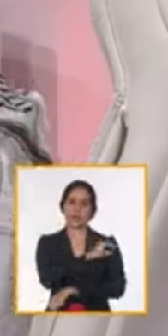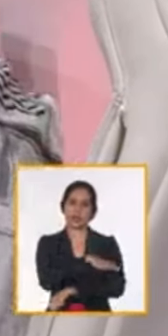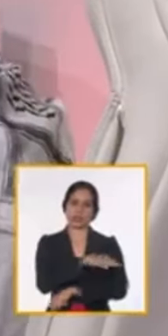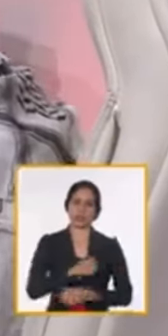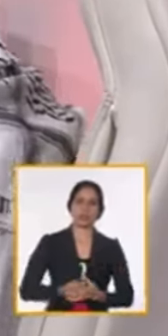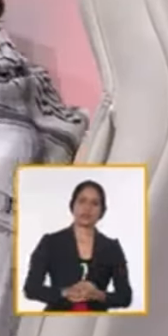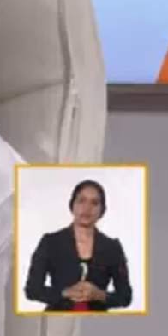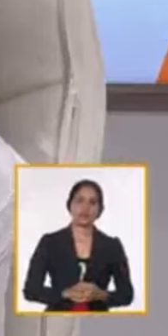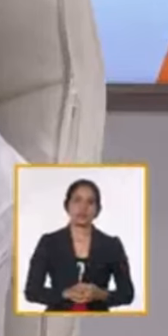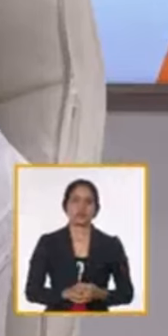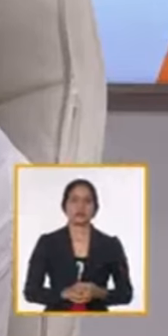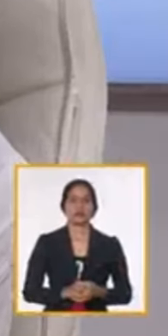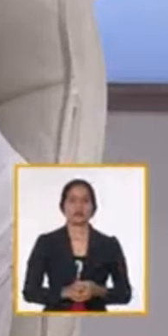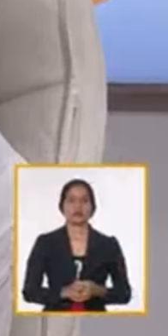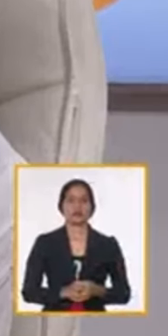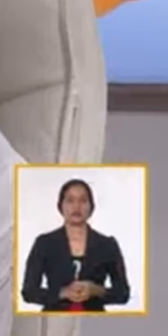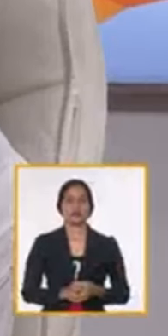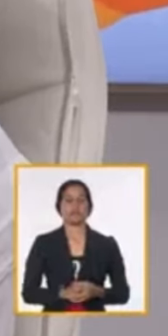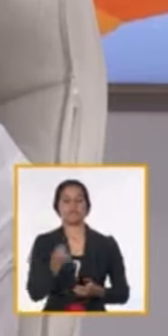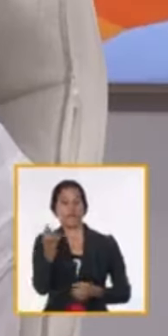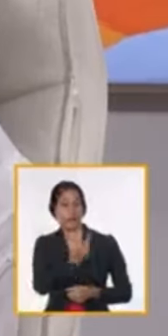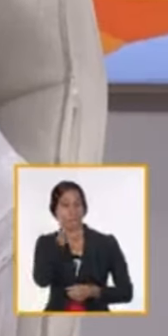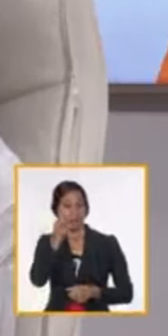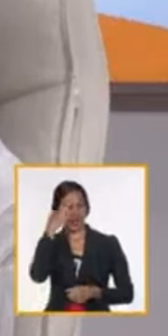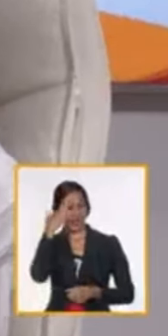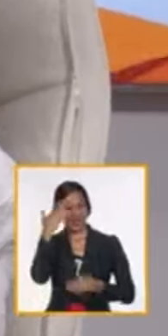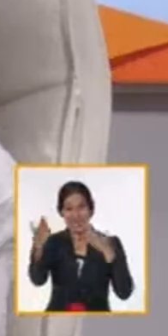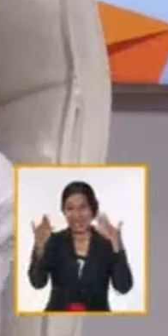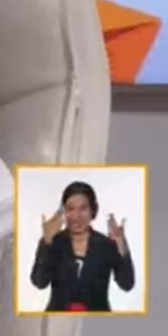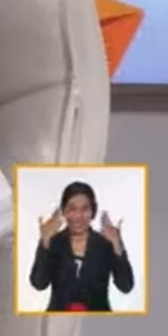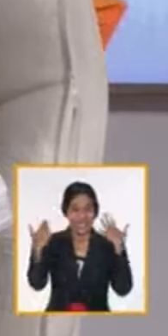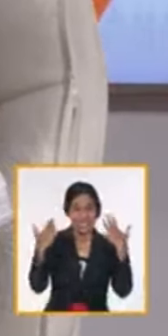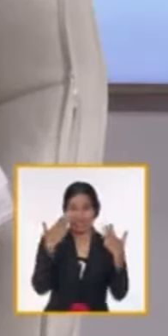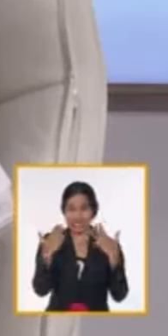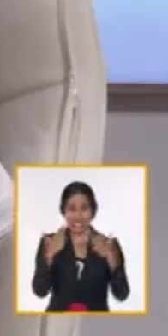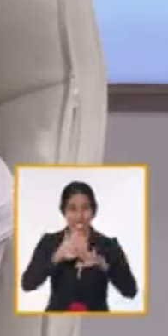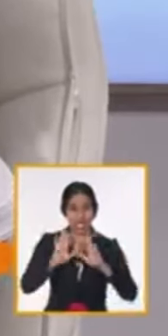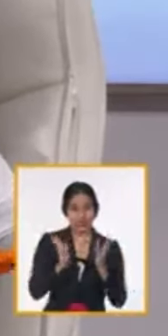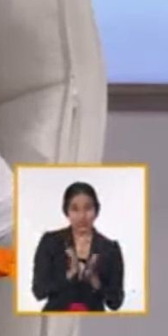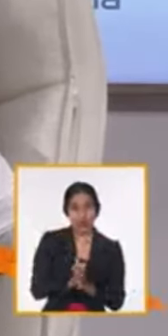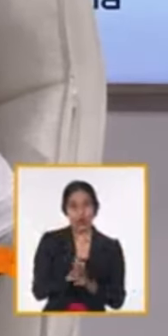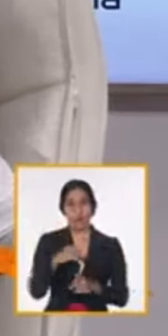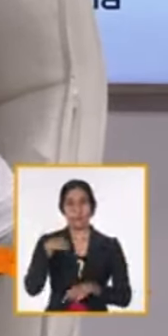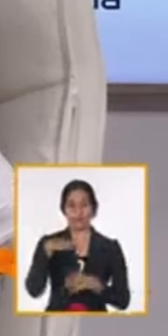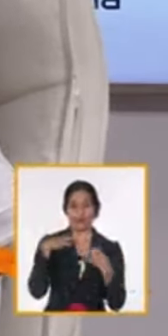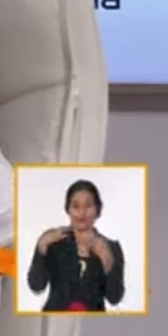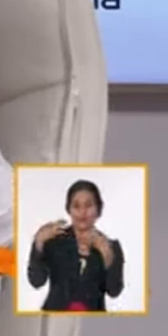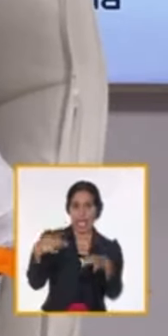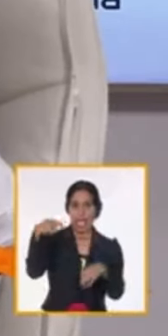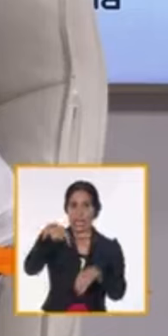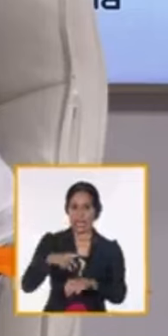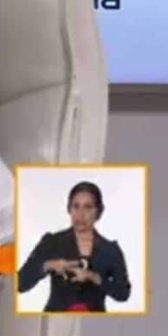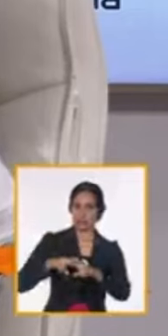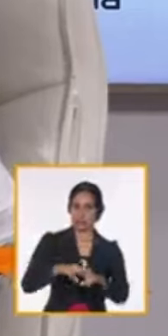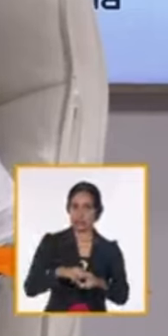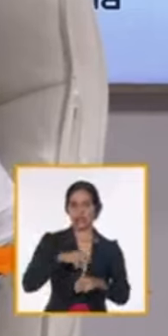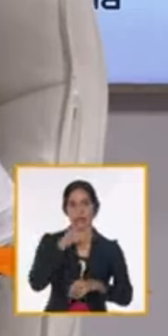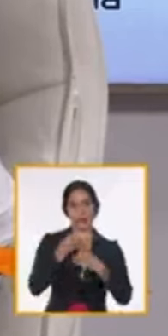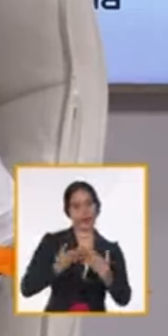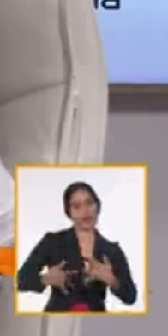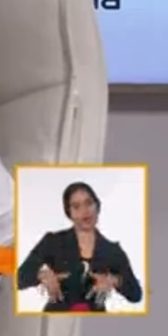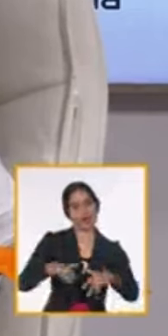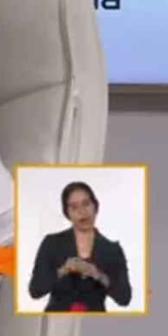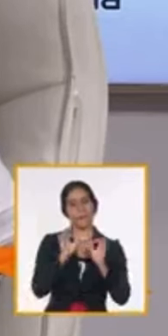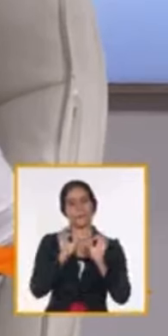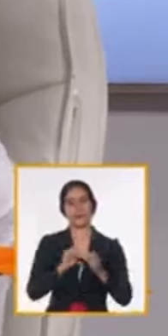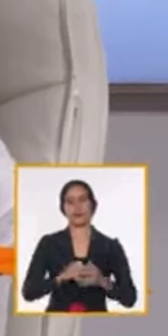First, I just wanted to say thank you so much for darles las gracias por tenerme acá. Es un placer para mí, y especialmente, bueno,